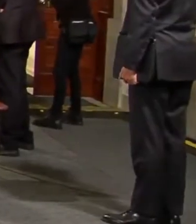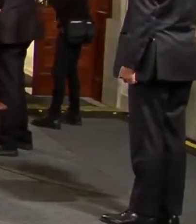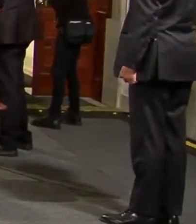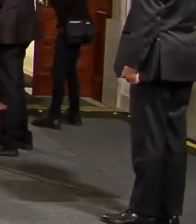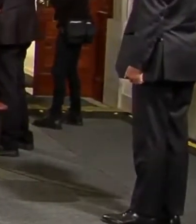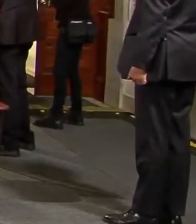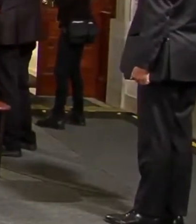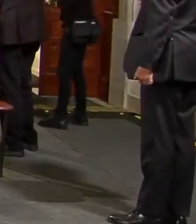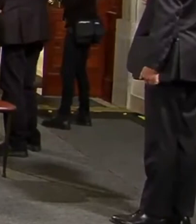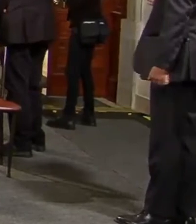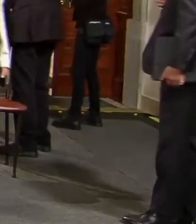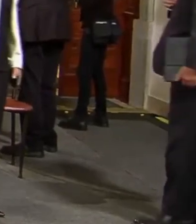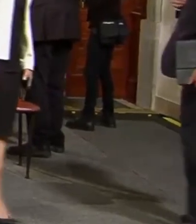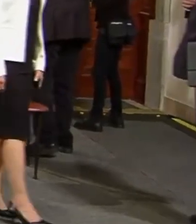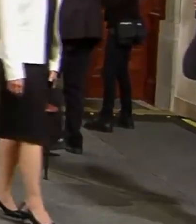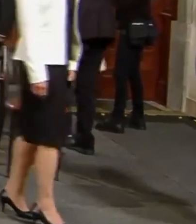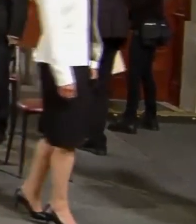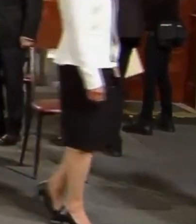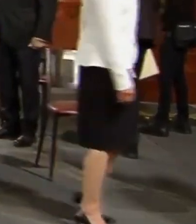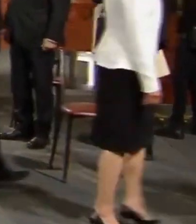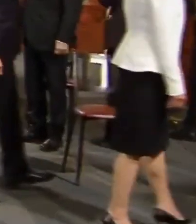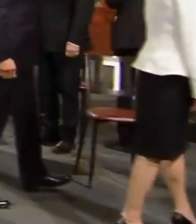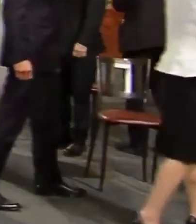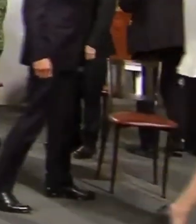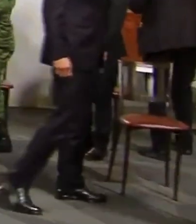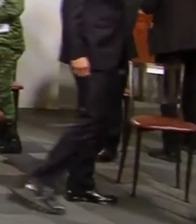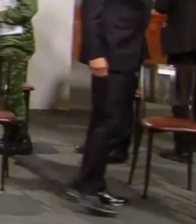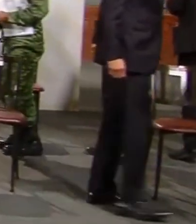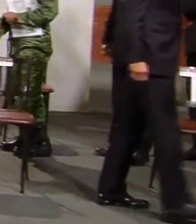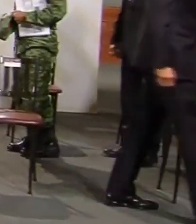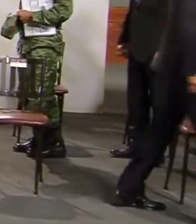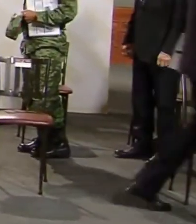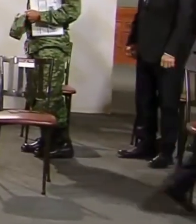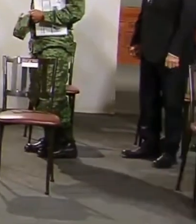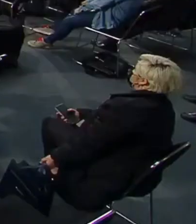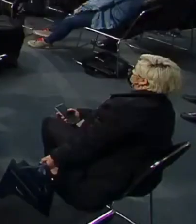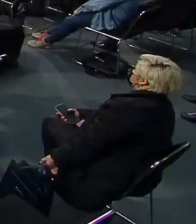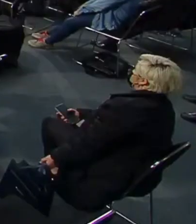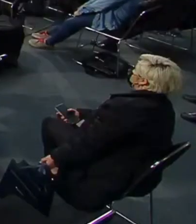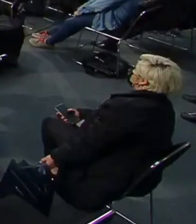Allá con los gobernadores. Allá.